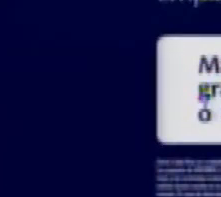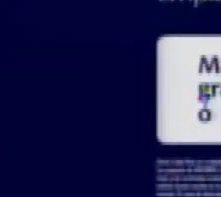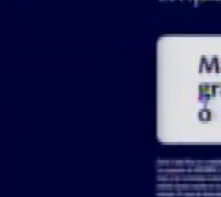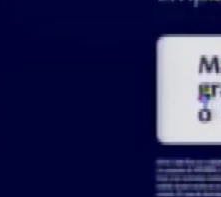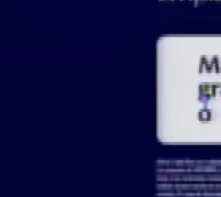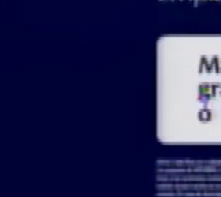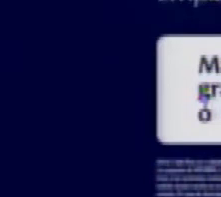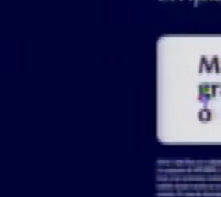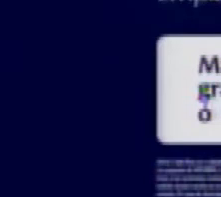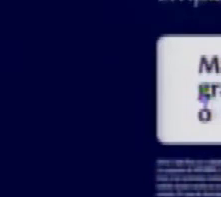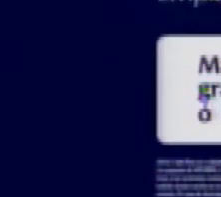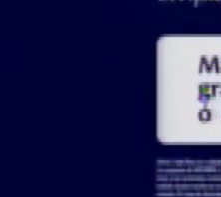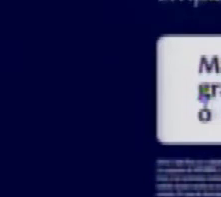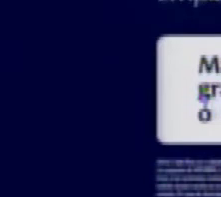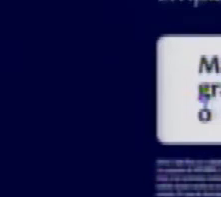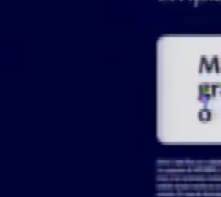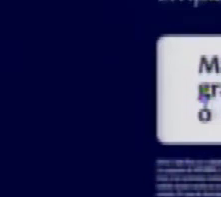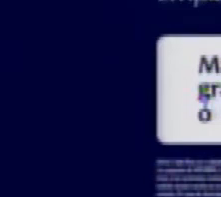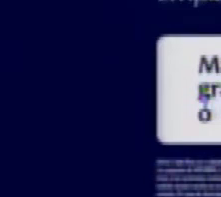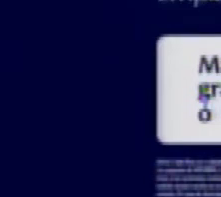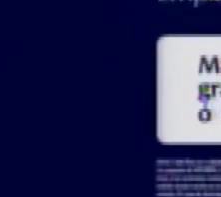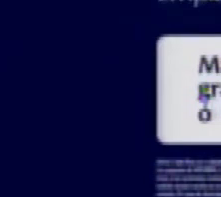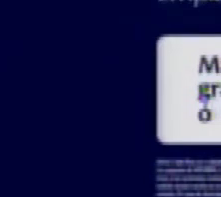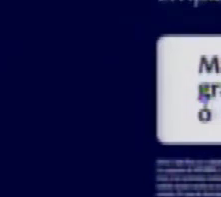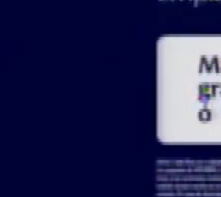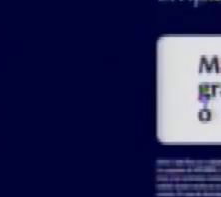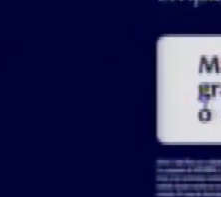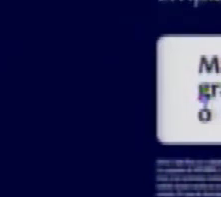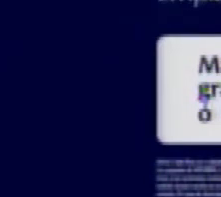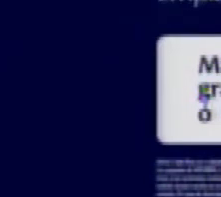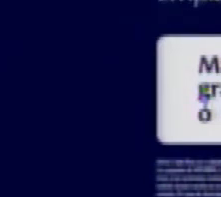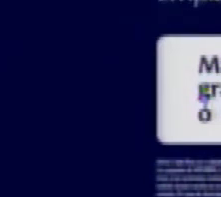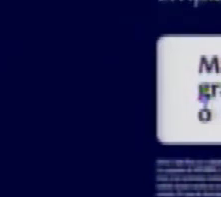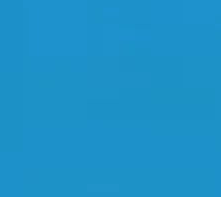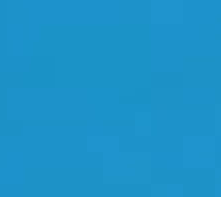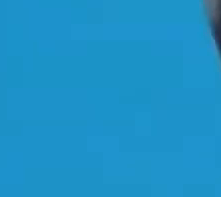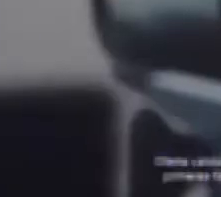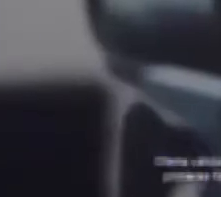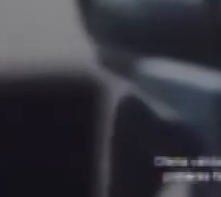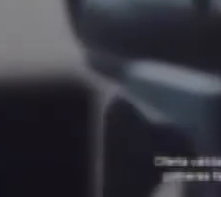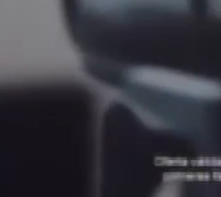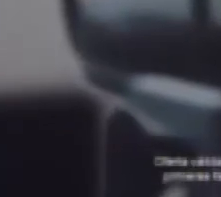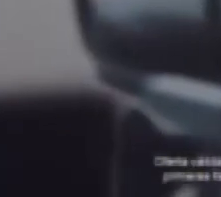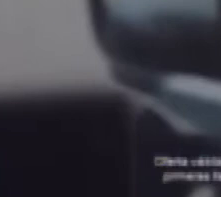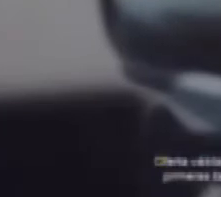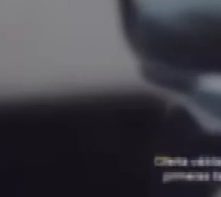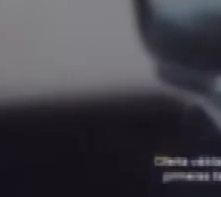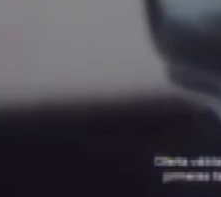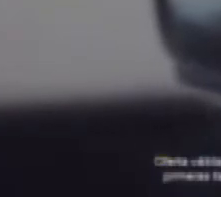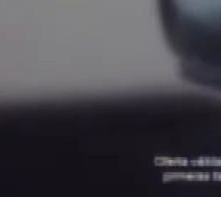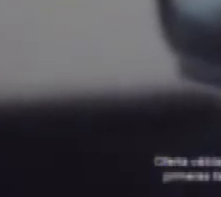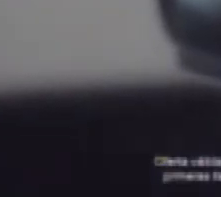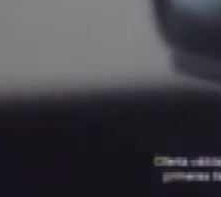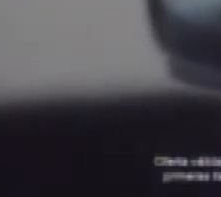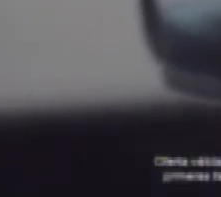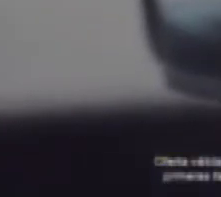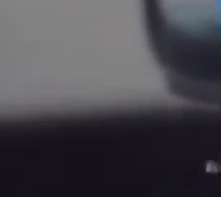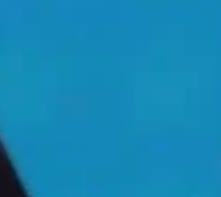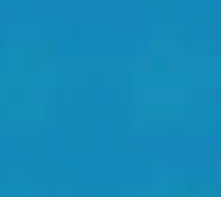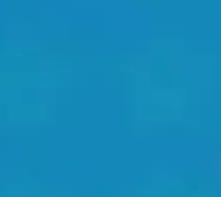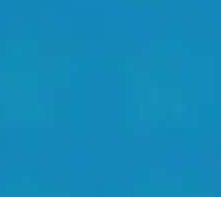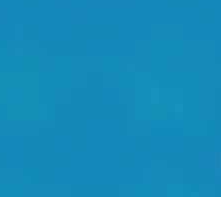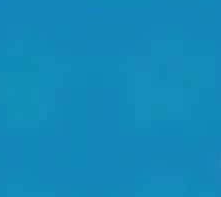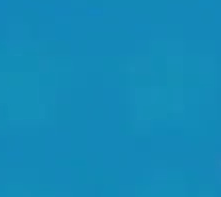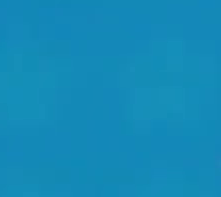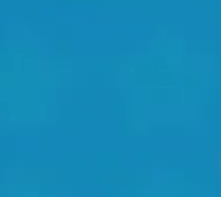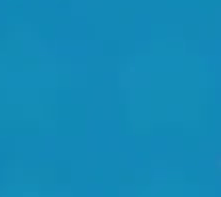además recibes 20 megas durante todo el 2018. Marca numeral 503, aplican condiciones. Elige un plan Full Hogar de Movistar, recibe 2 meses